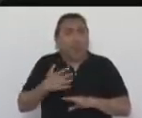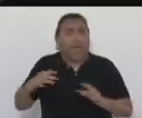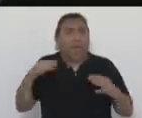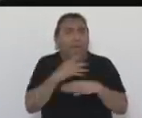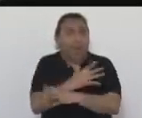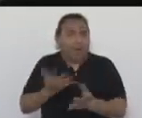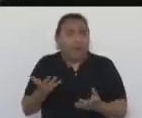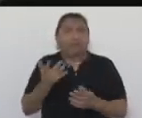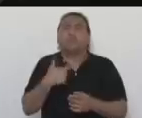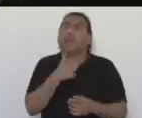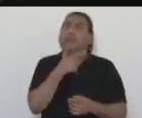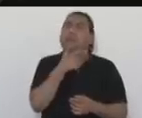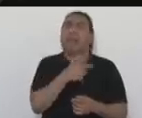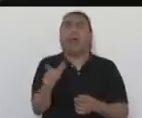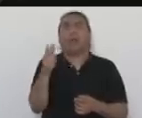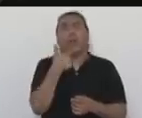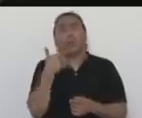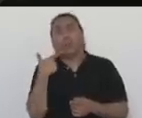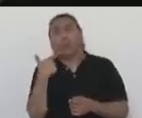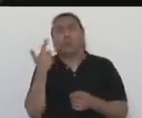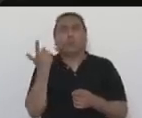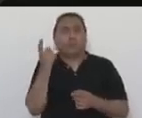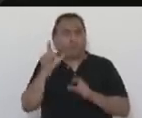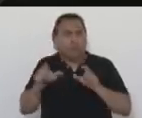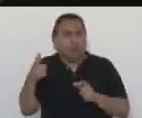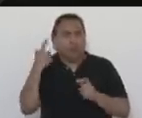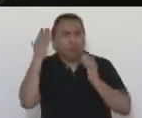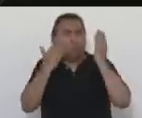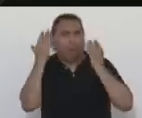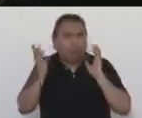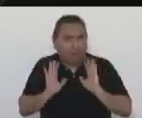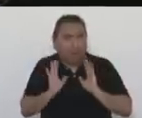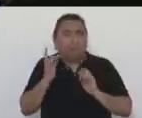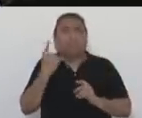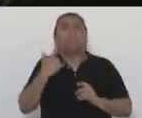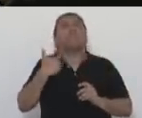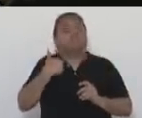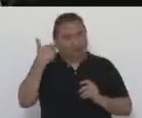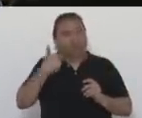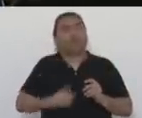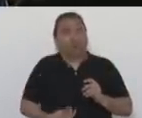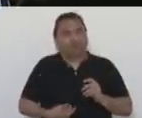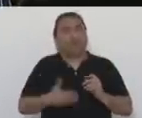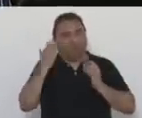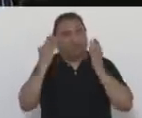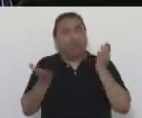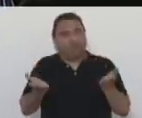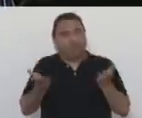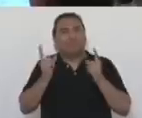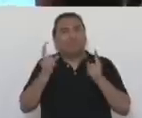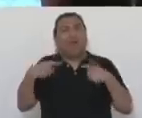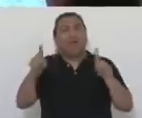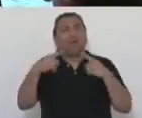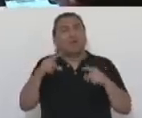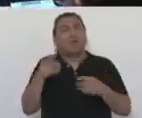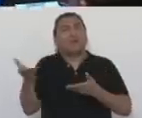palabras pueden parecer las de un soñador. Lo soy. Pero como en aquella canción que nos invitaba a imaginar,